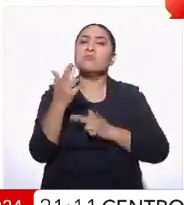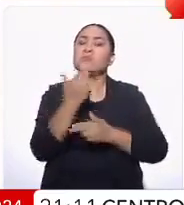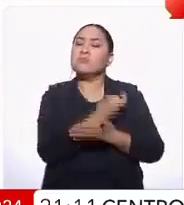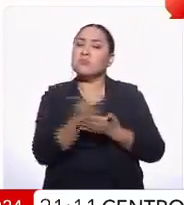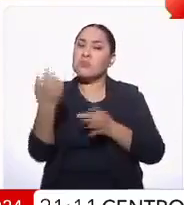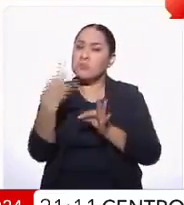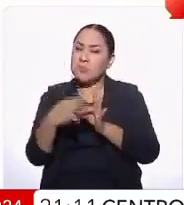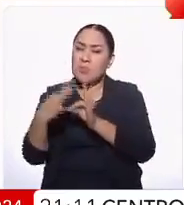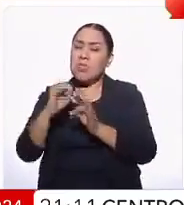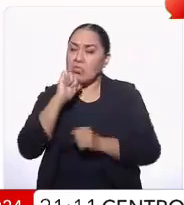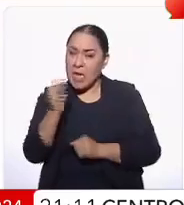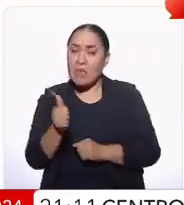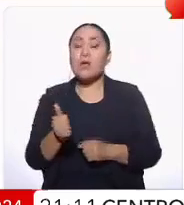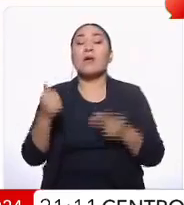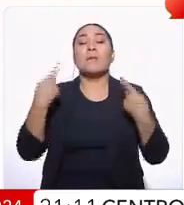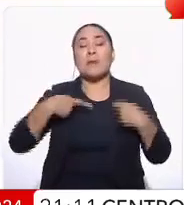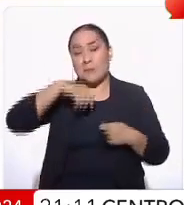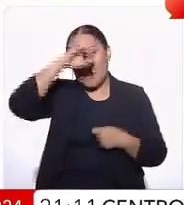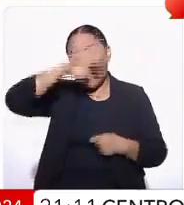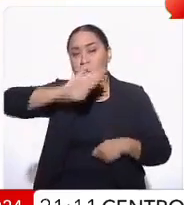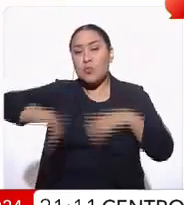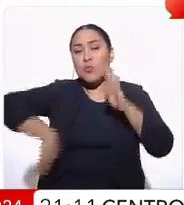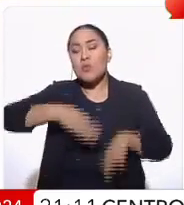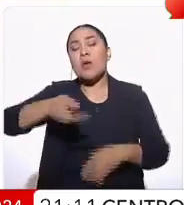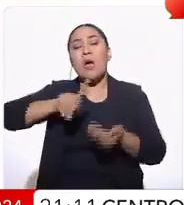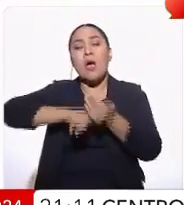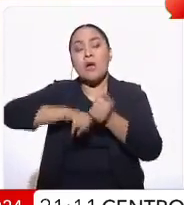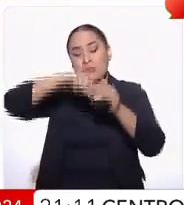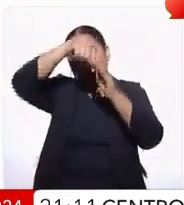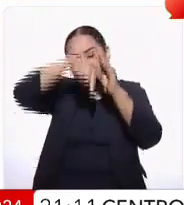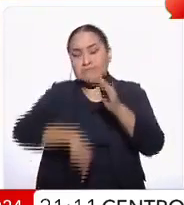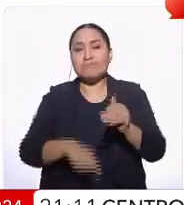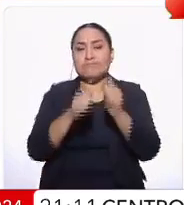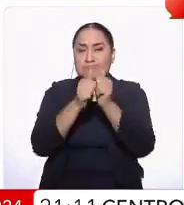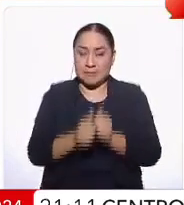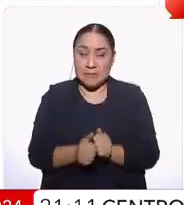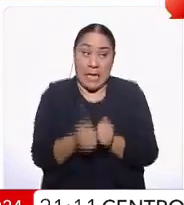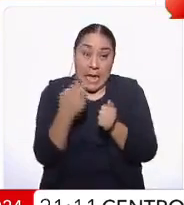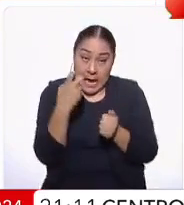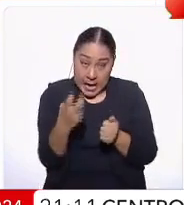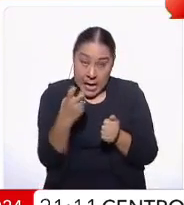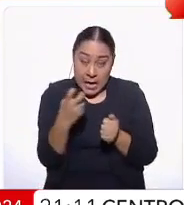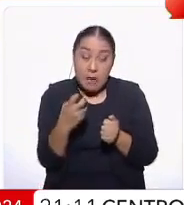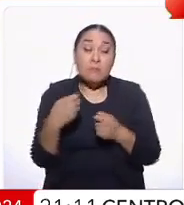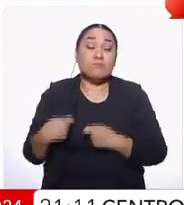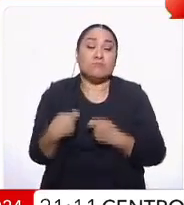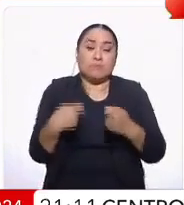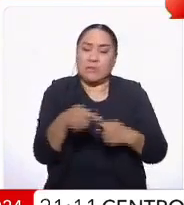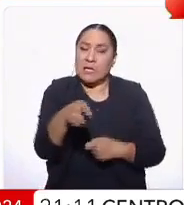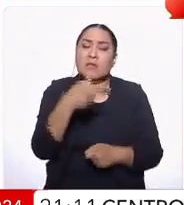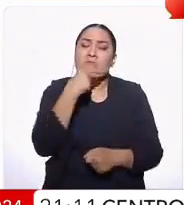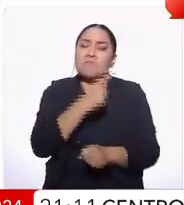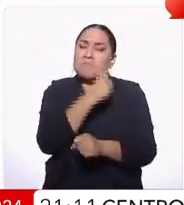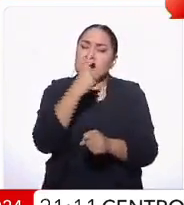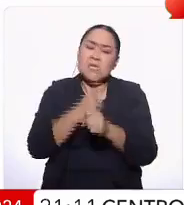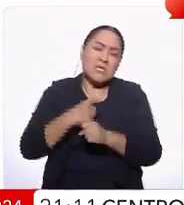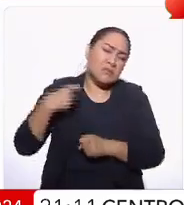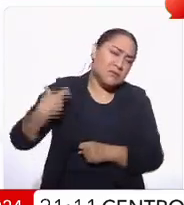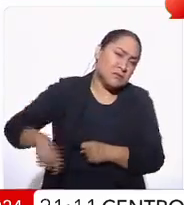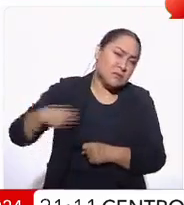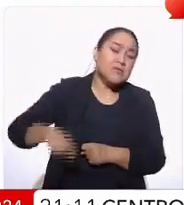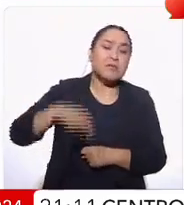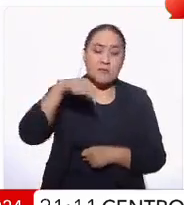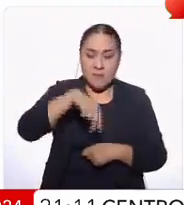y muerte de mineros tras quedar atrapados en una mina. Son el legado de uno de los hombres más ricos en